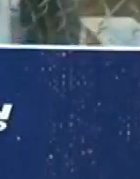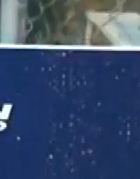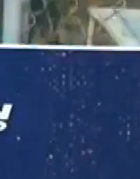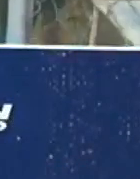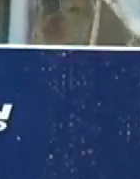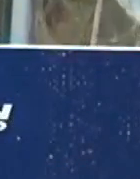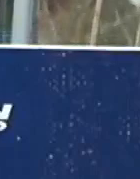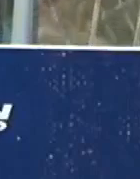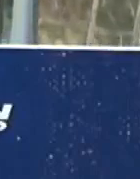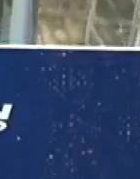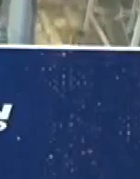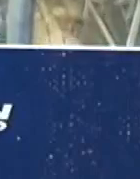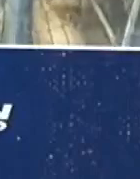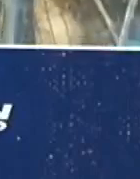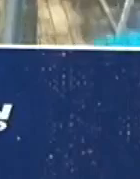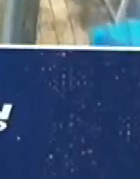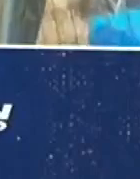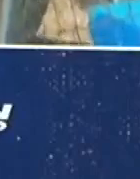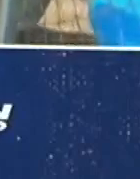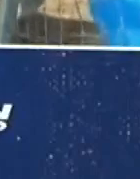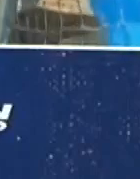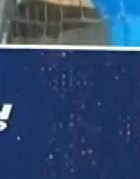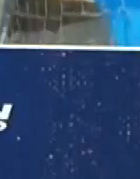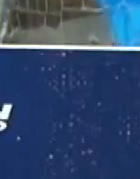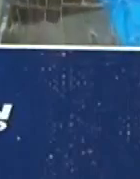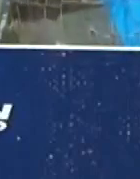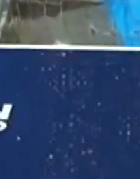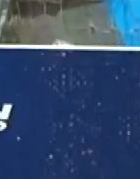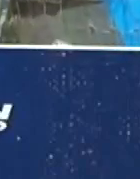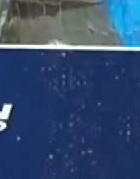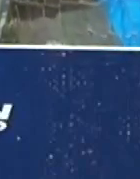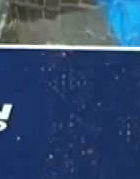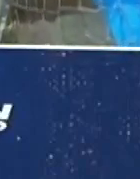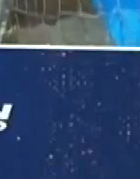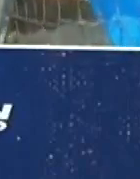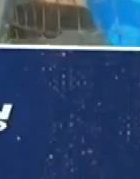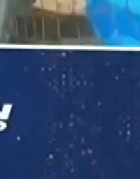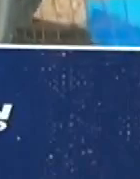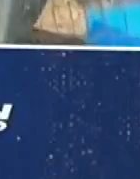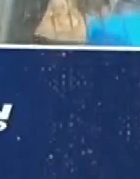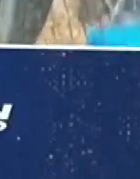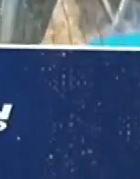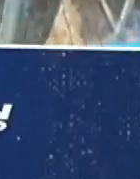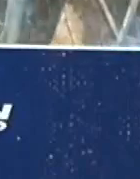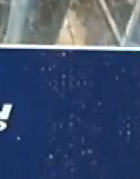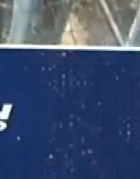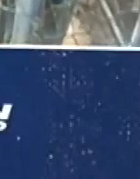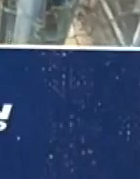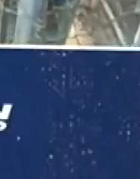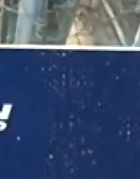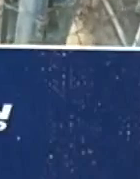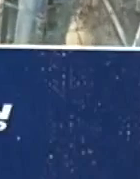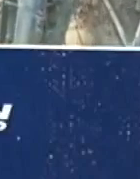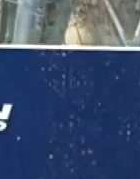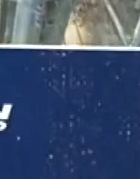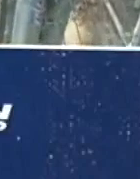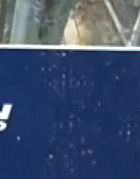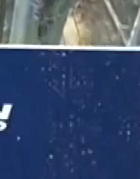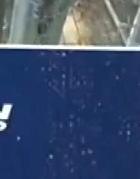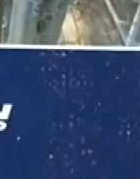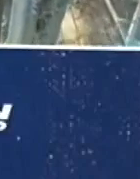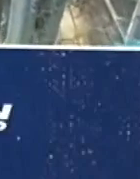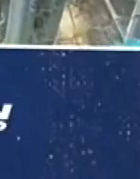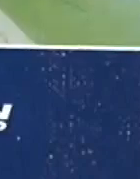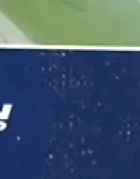que usted hablaba, mi comandante en jefe. Todo el ataque del imperialismo, todas las amenazas que se ciernen, el pueblo tiene que estar en